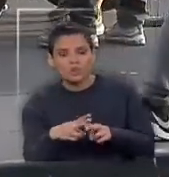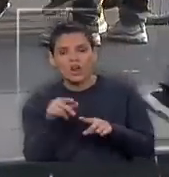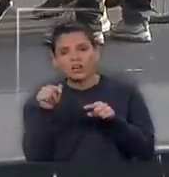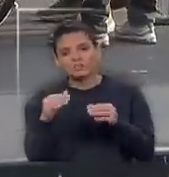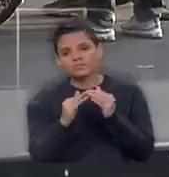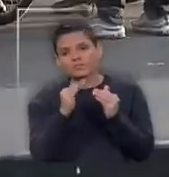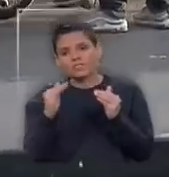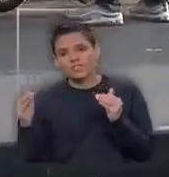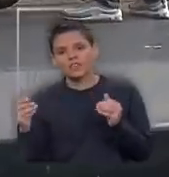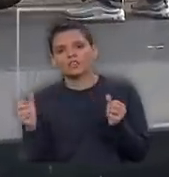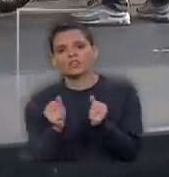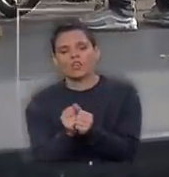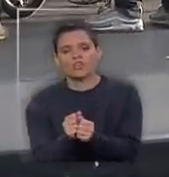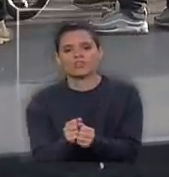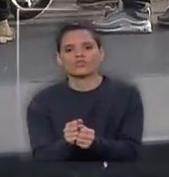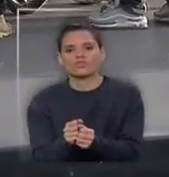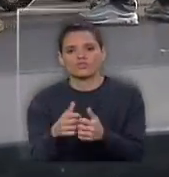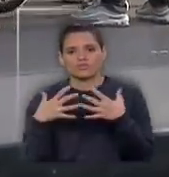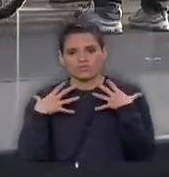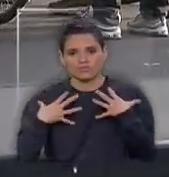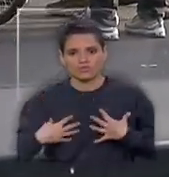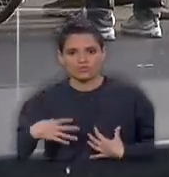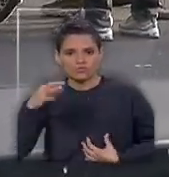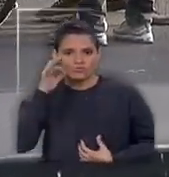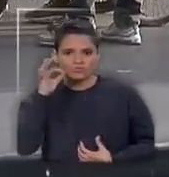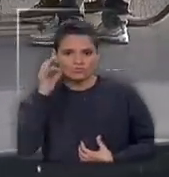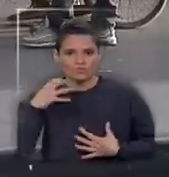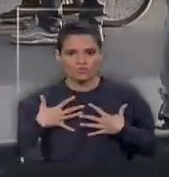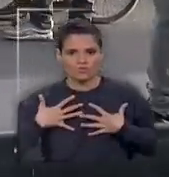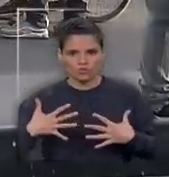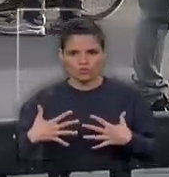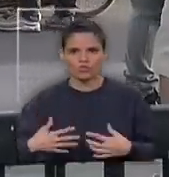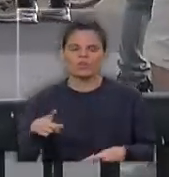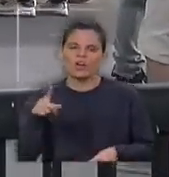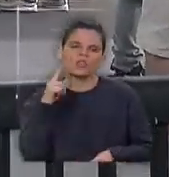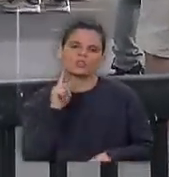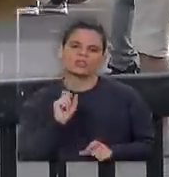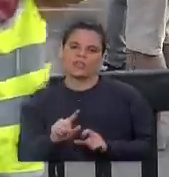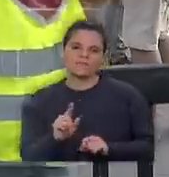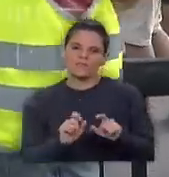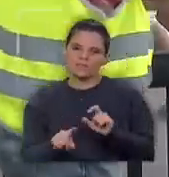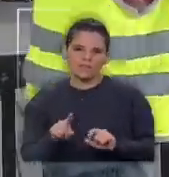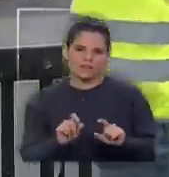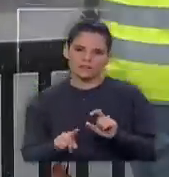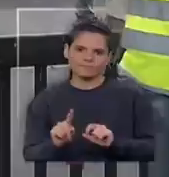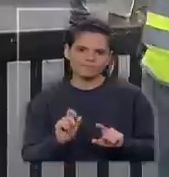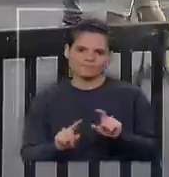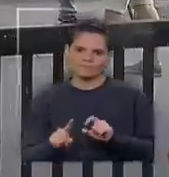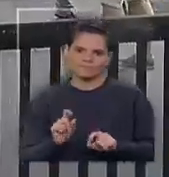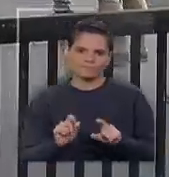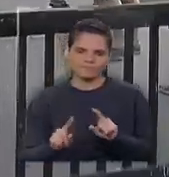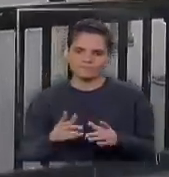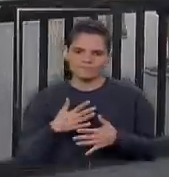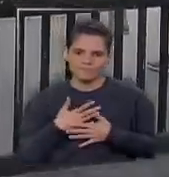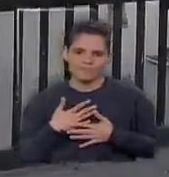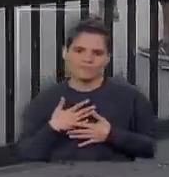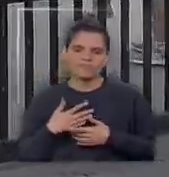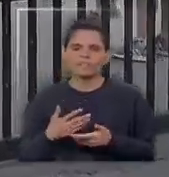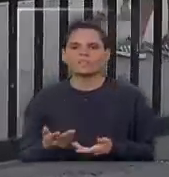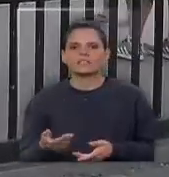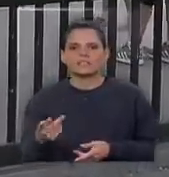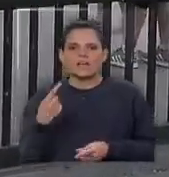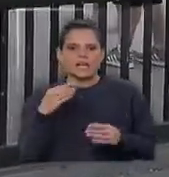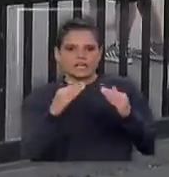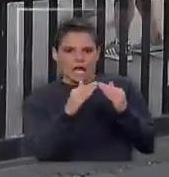de estos chalecos amarillos que tienen ellos mismos, tomar la defensa por su cuenta y defender, valga la redundancia,